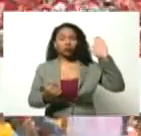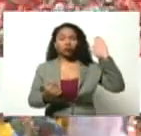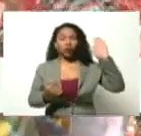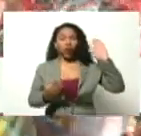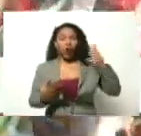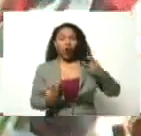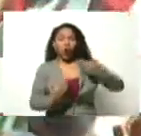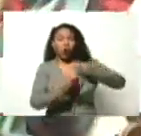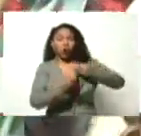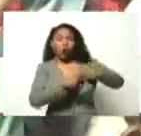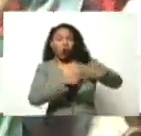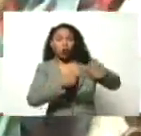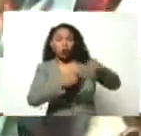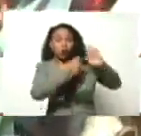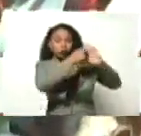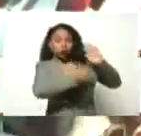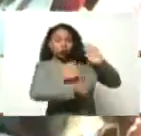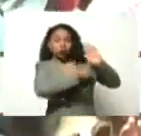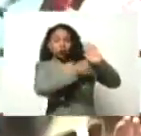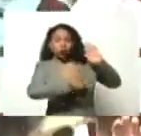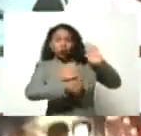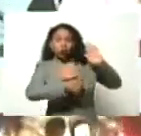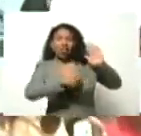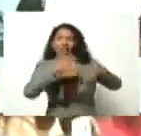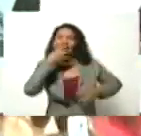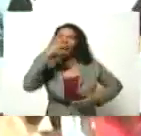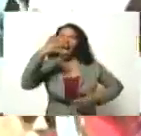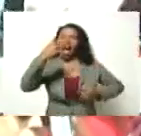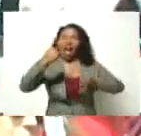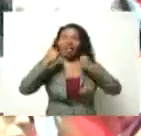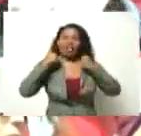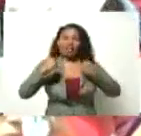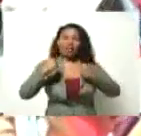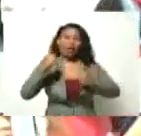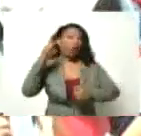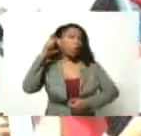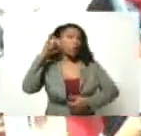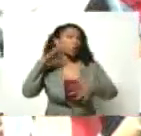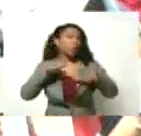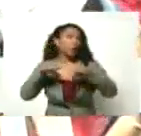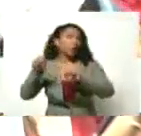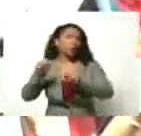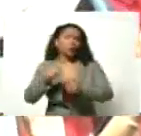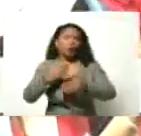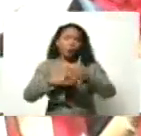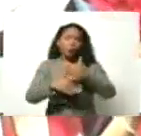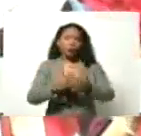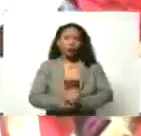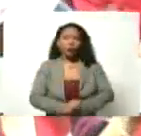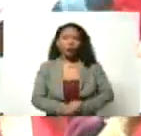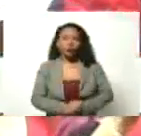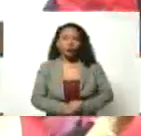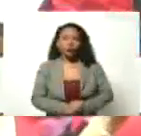corazón la que nos va a dar fuerza para gritar y que lo escuche el imperialismo Vamos pues